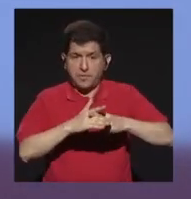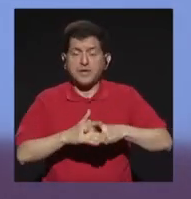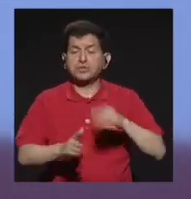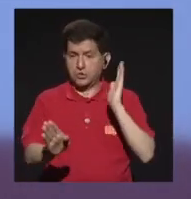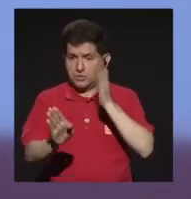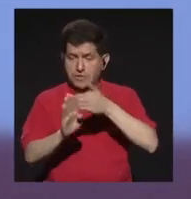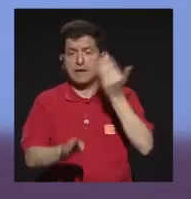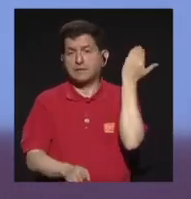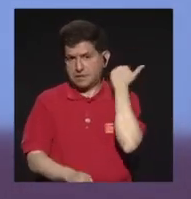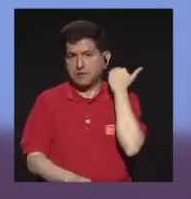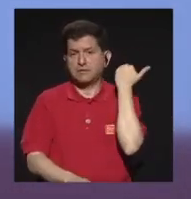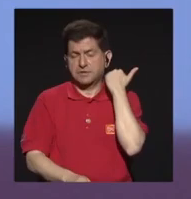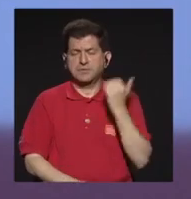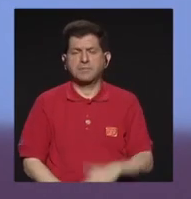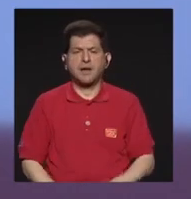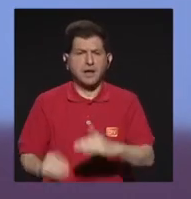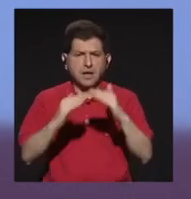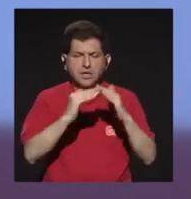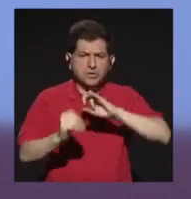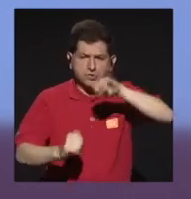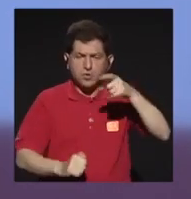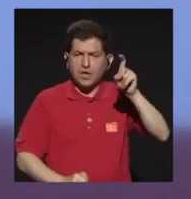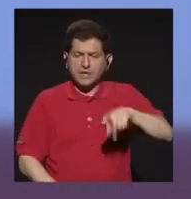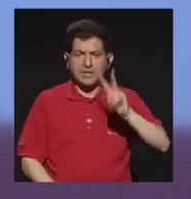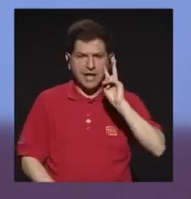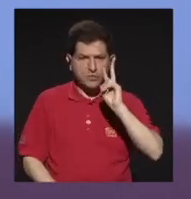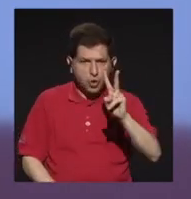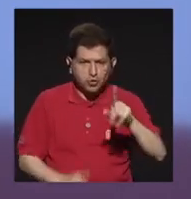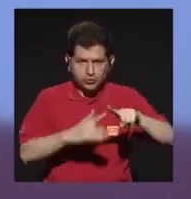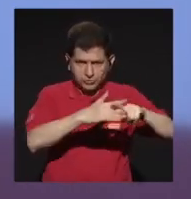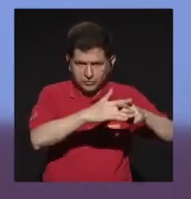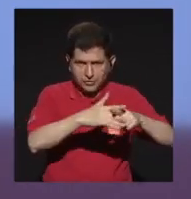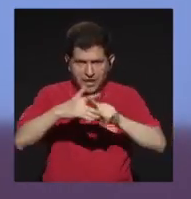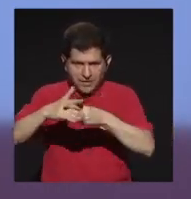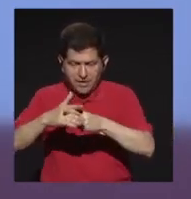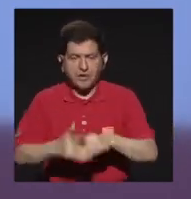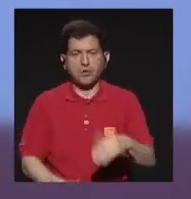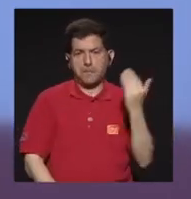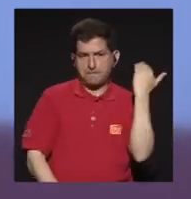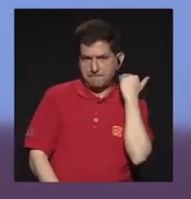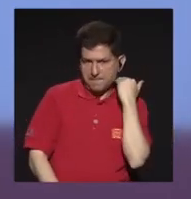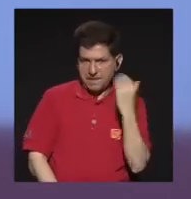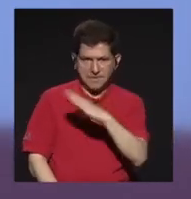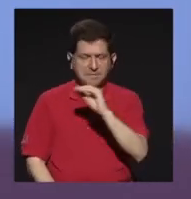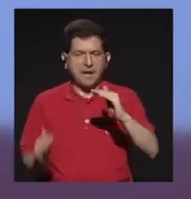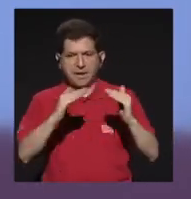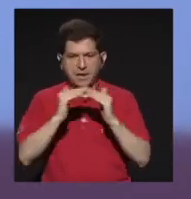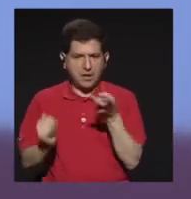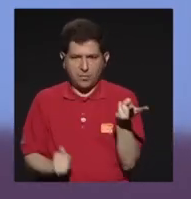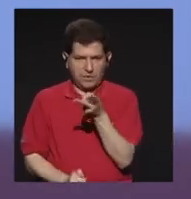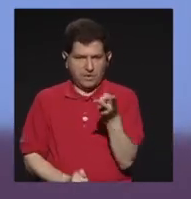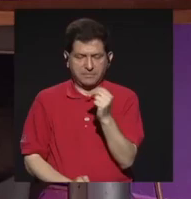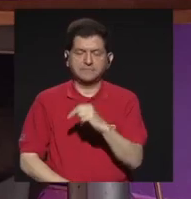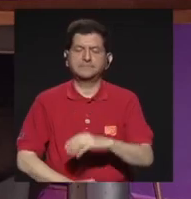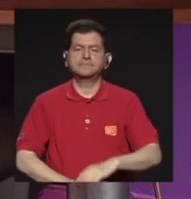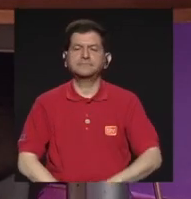víctima ciudad juárez necesite esas dos reparaciones para las víctimas y para su comunidad